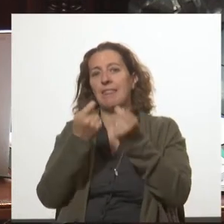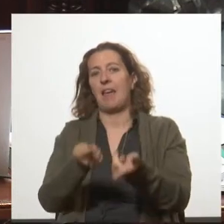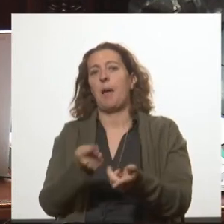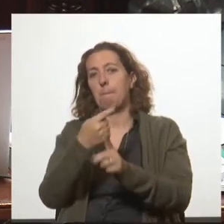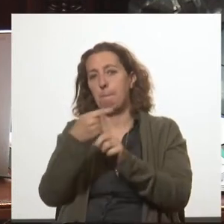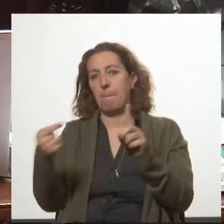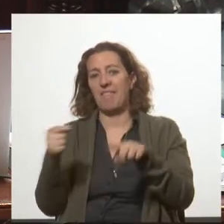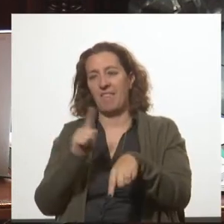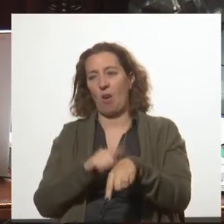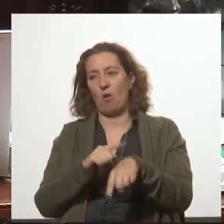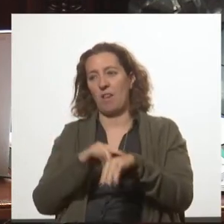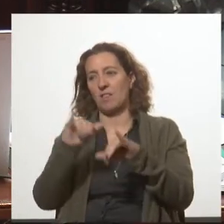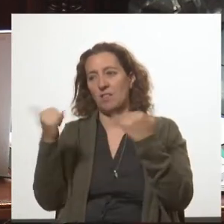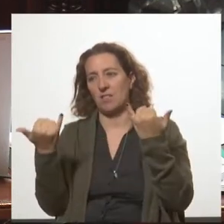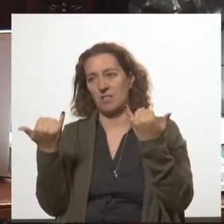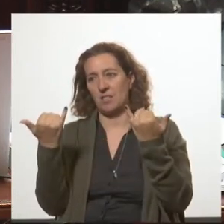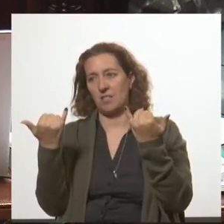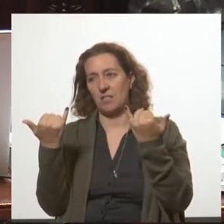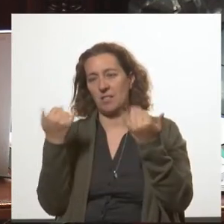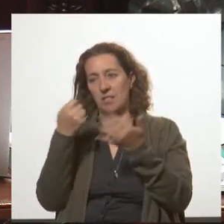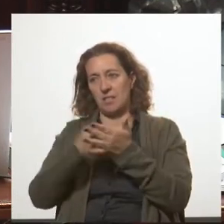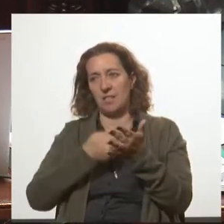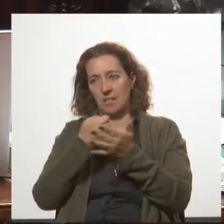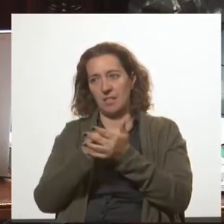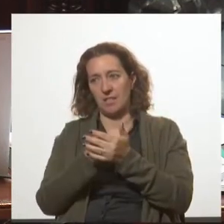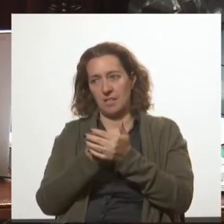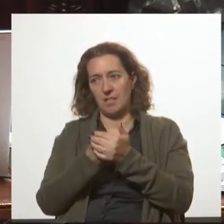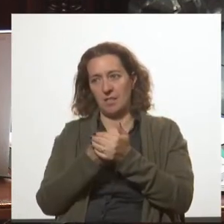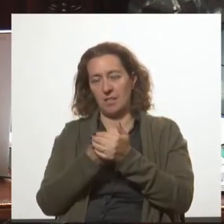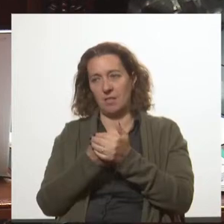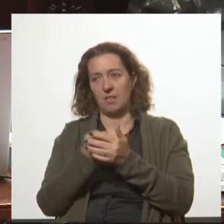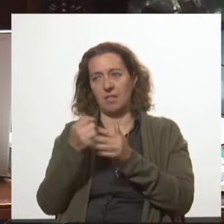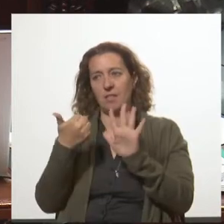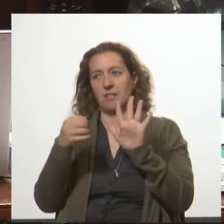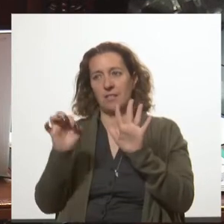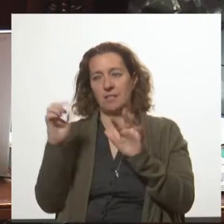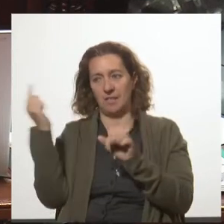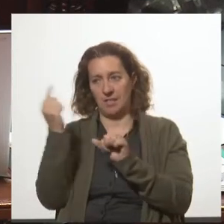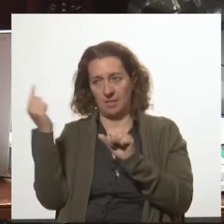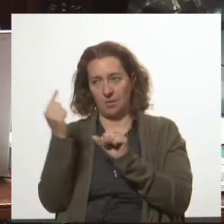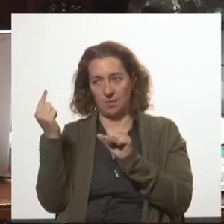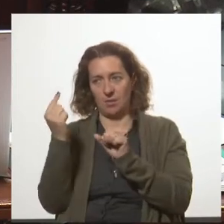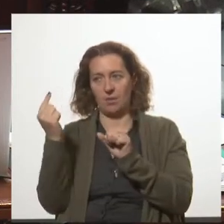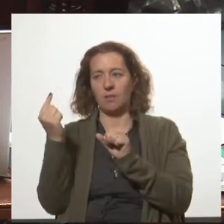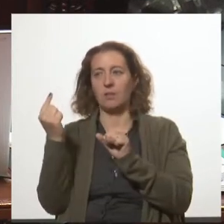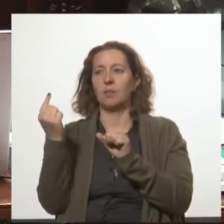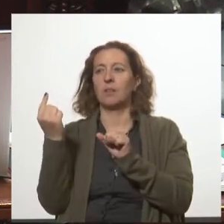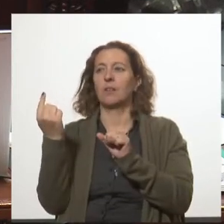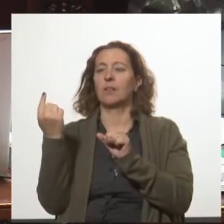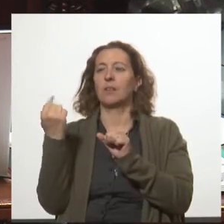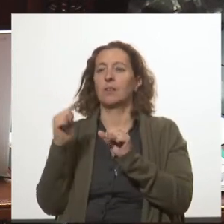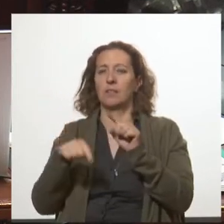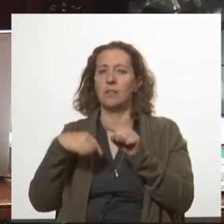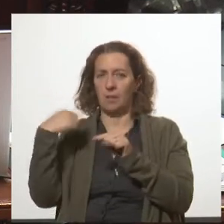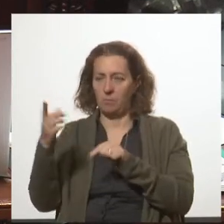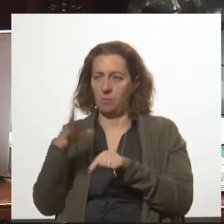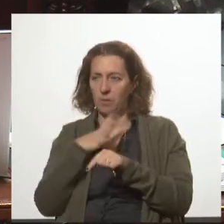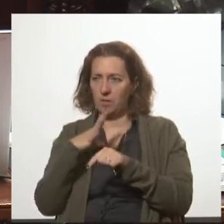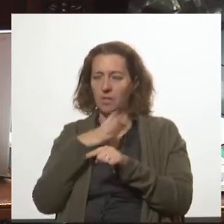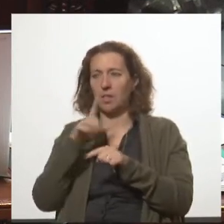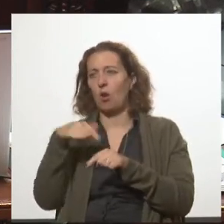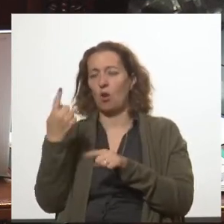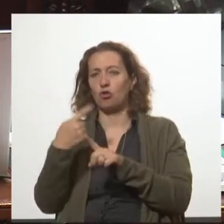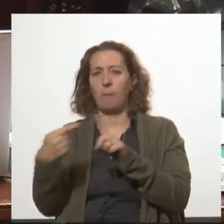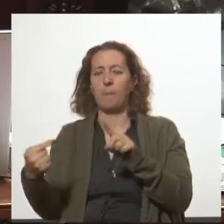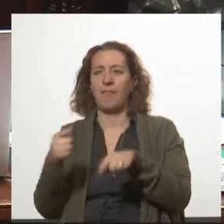hora y está los trataré de redondear en 60 segundos lo que no se contestó en ocho años después tiene otra media